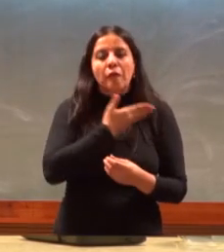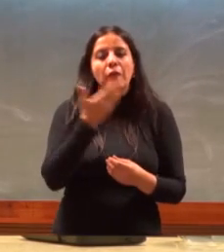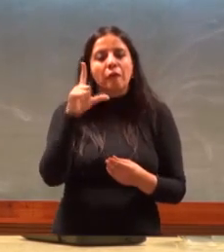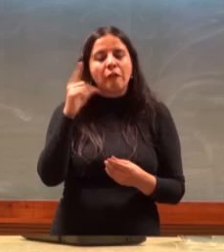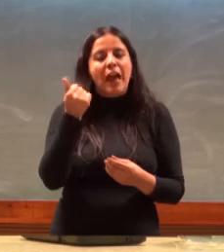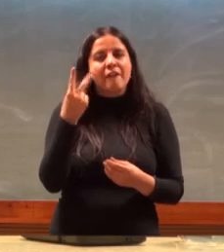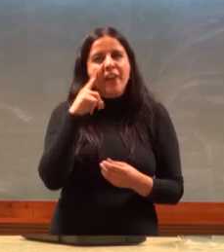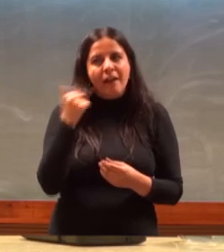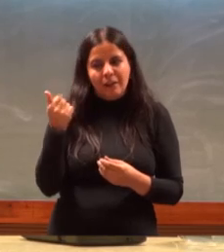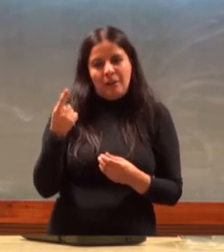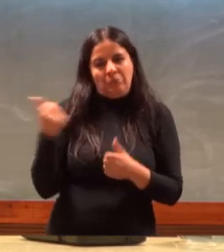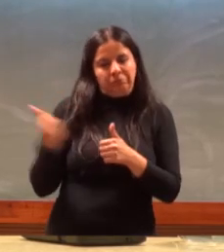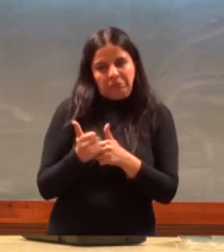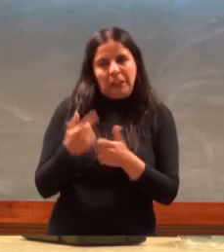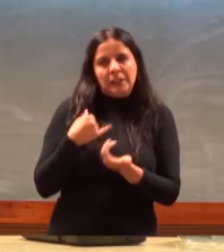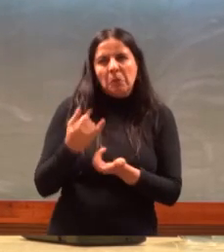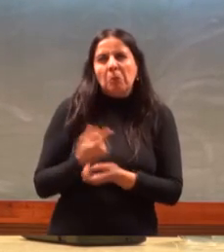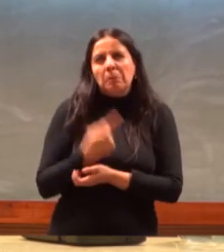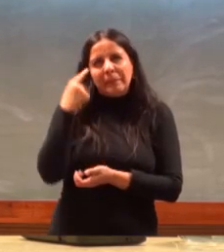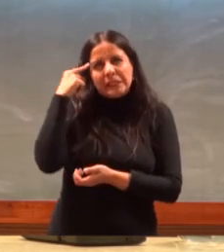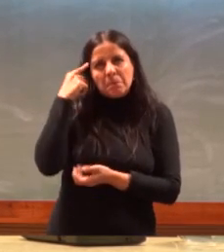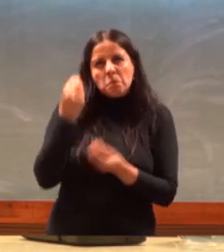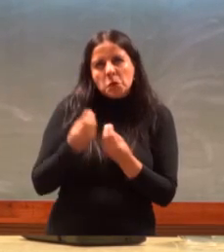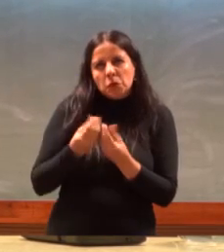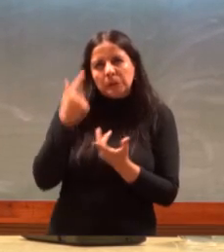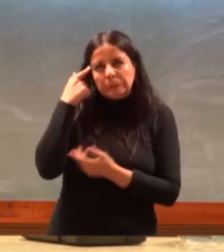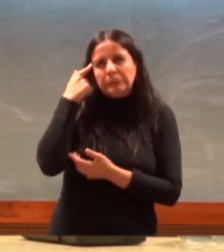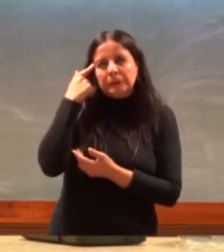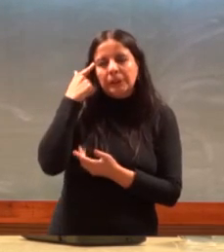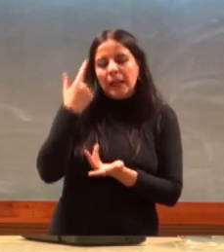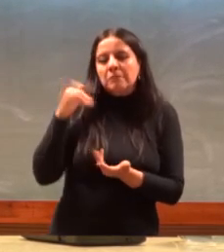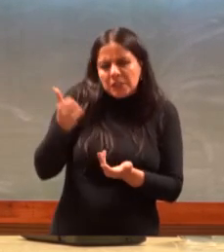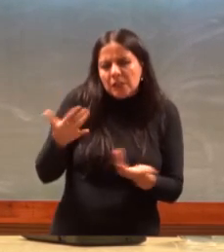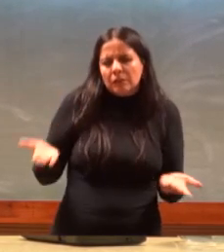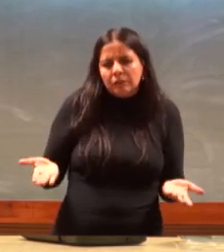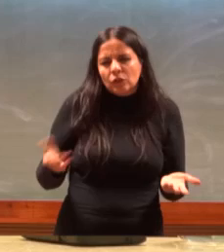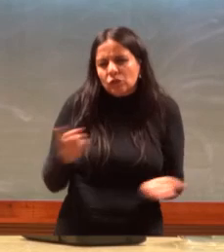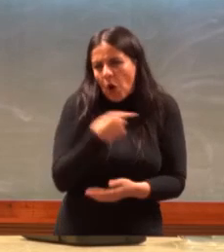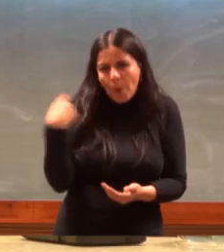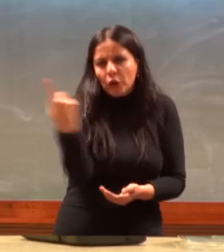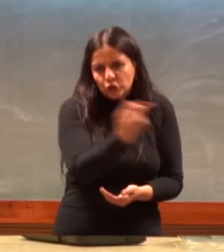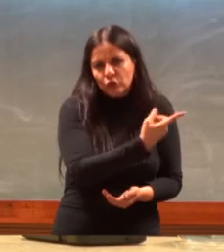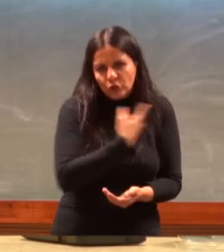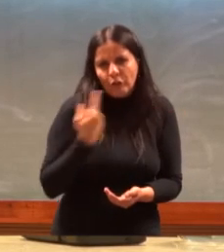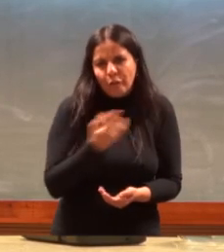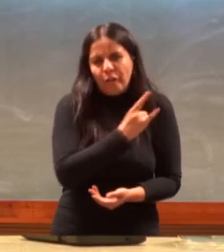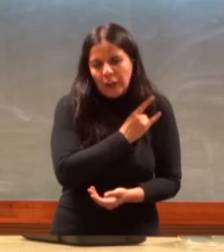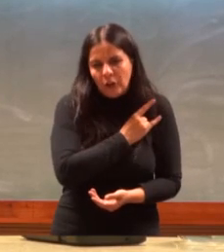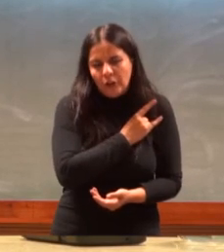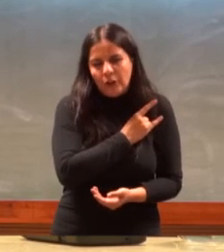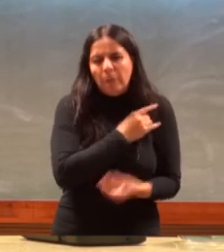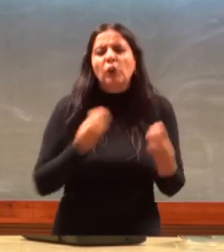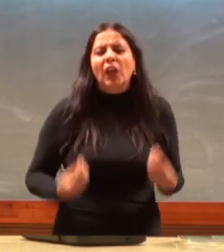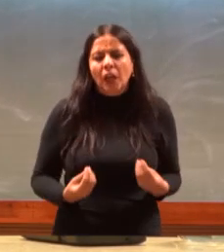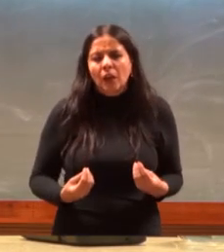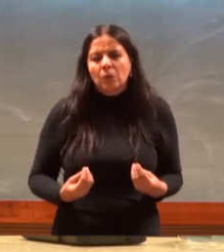pensamos que no que tiene una posición inclusiva somos filo no solo esta lista es filo todos somos filo por qué Porque fuimos